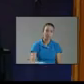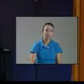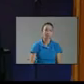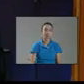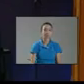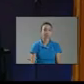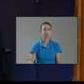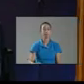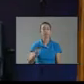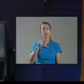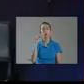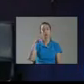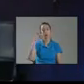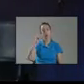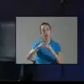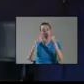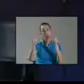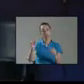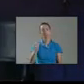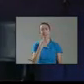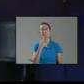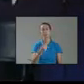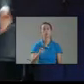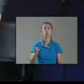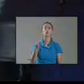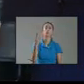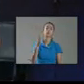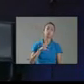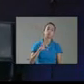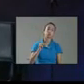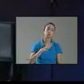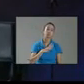Vengo porque me dijeron que estaban contratando gente. ¿Cómo supo?